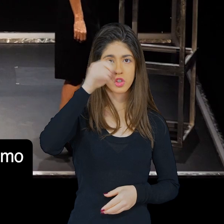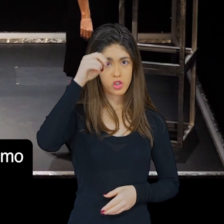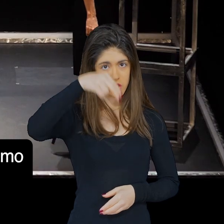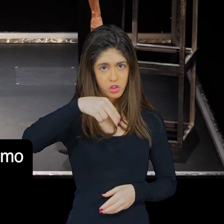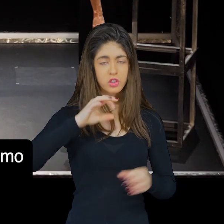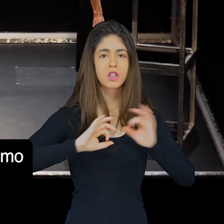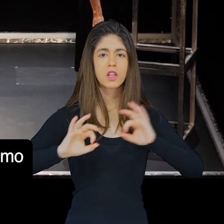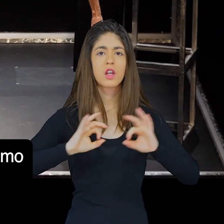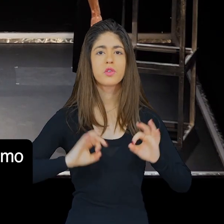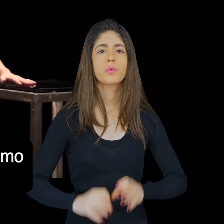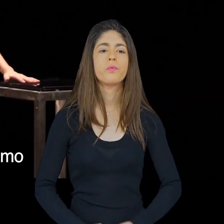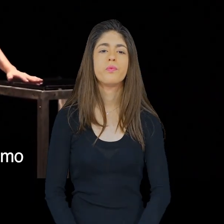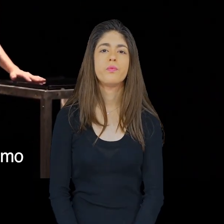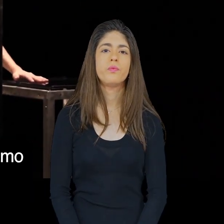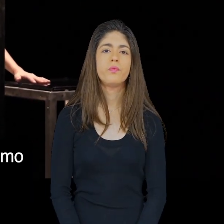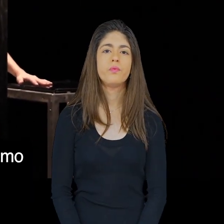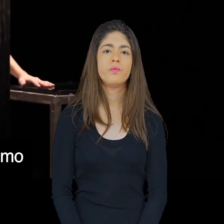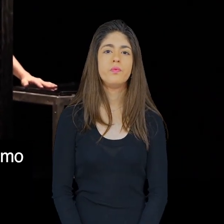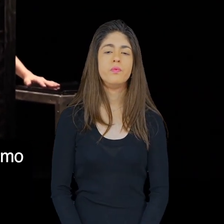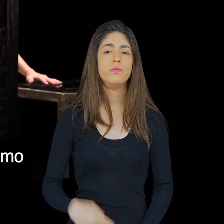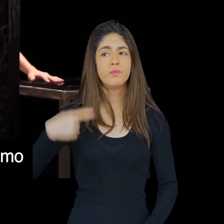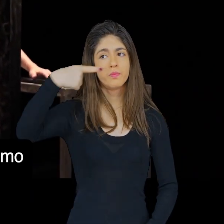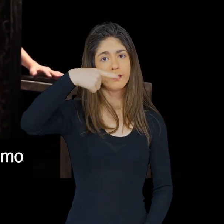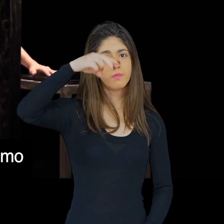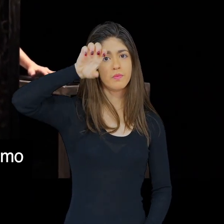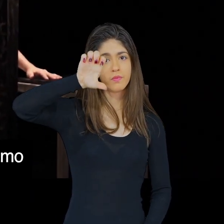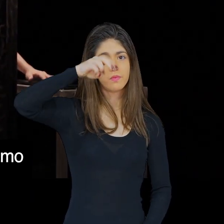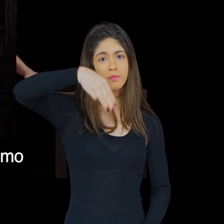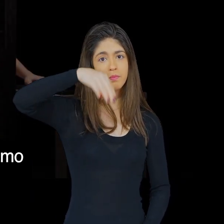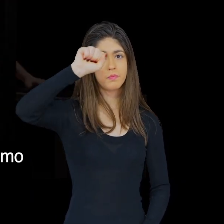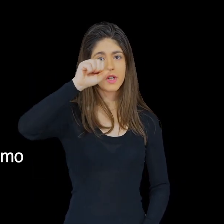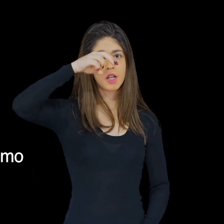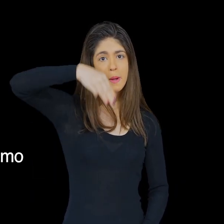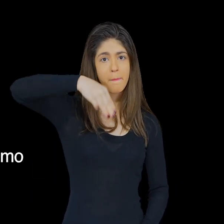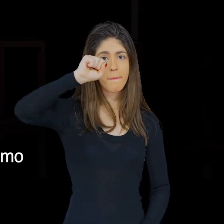Alex Furundurarena y Marta Mejías como protagonistas.